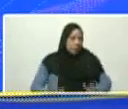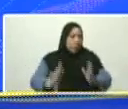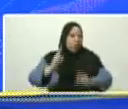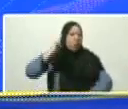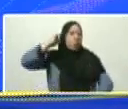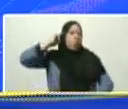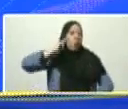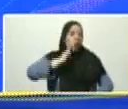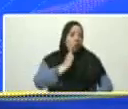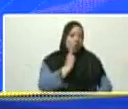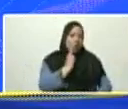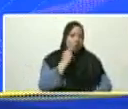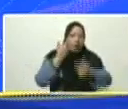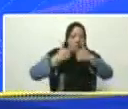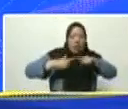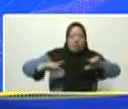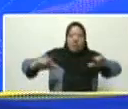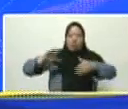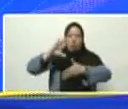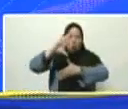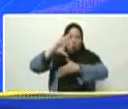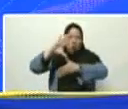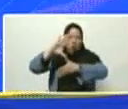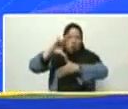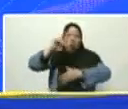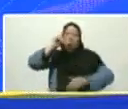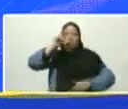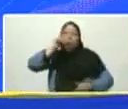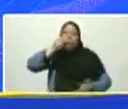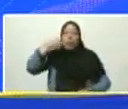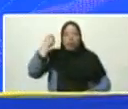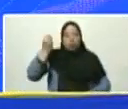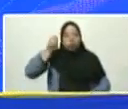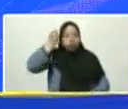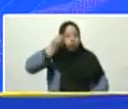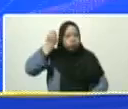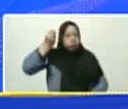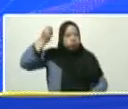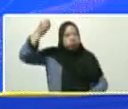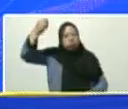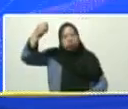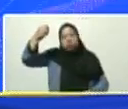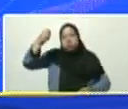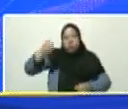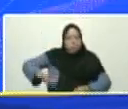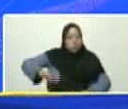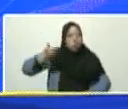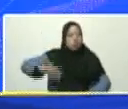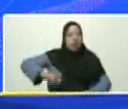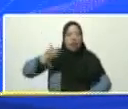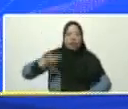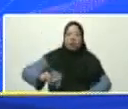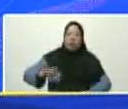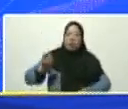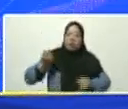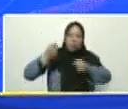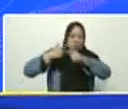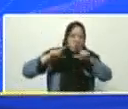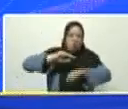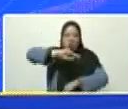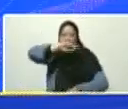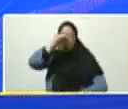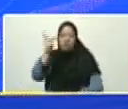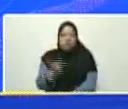libertador de América, el hombre de las luces, de los brillos, de los encantos, de la